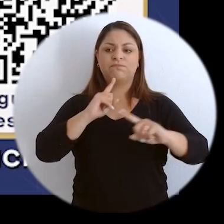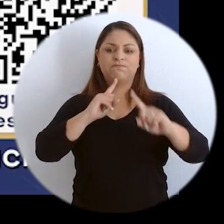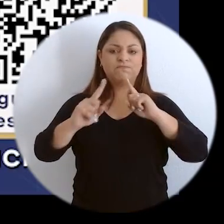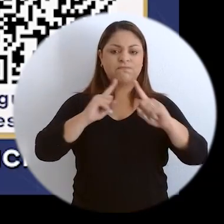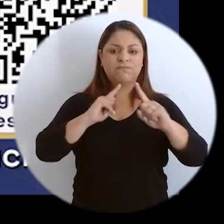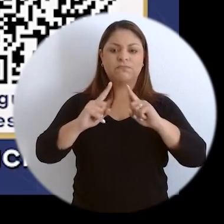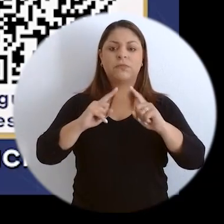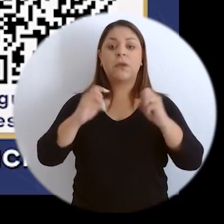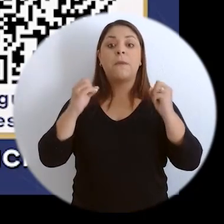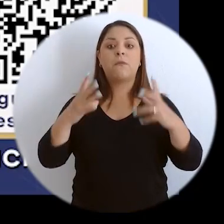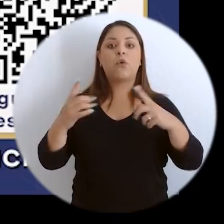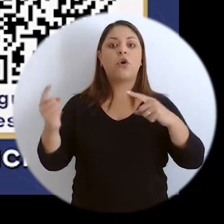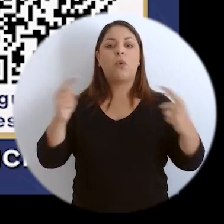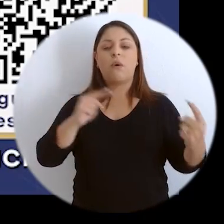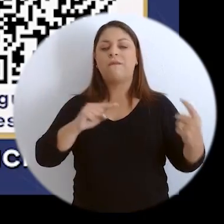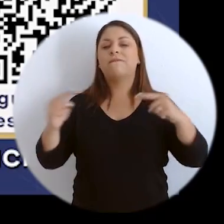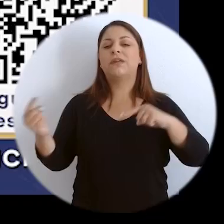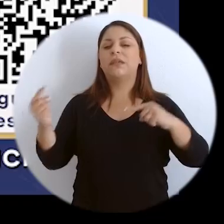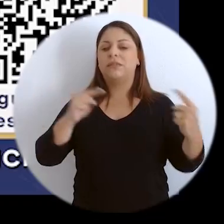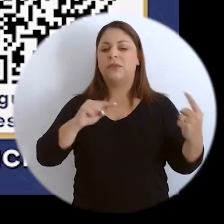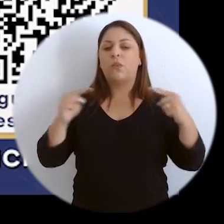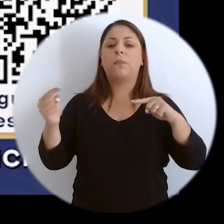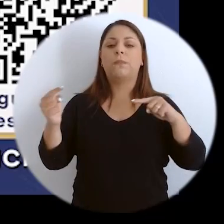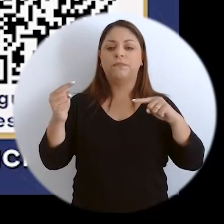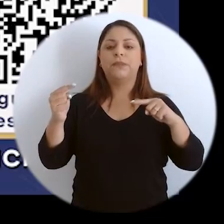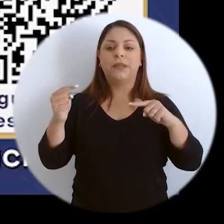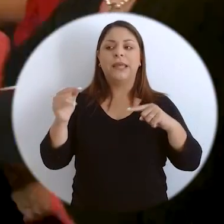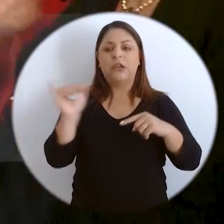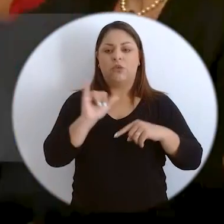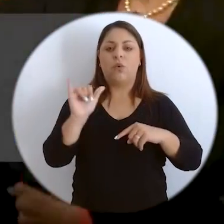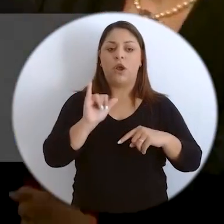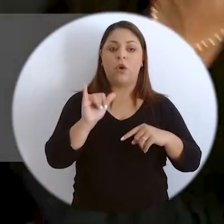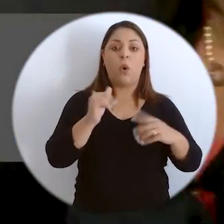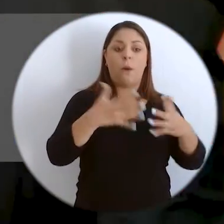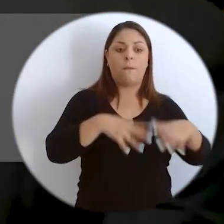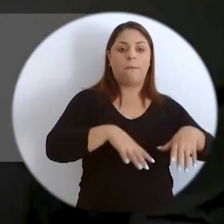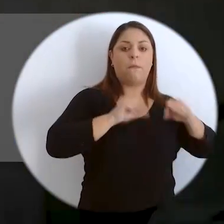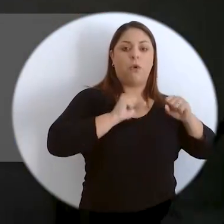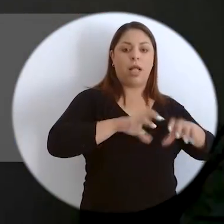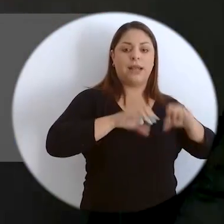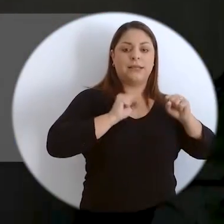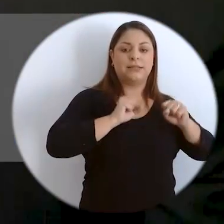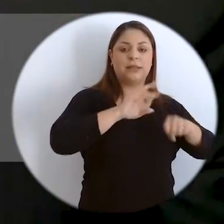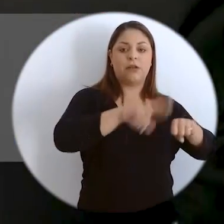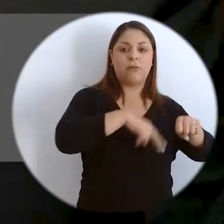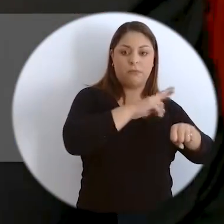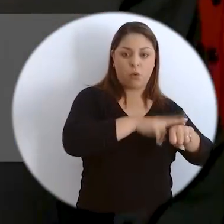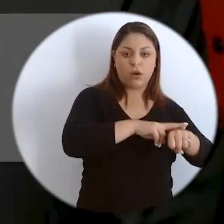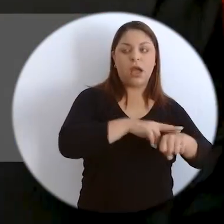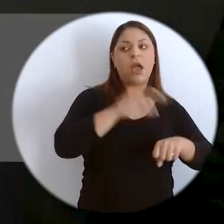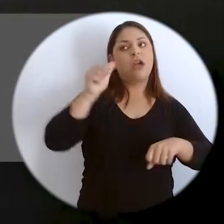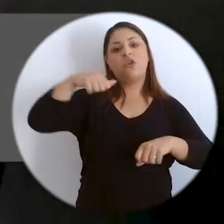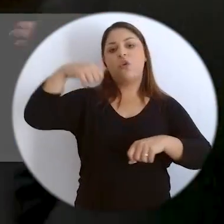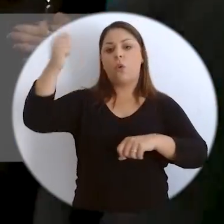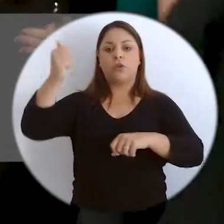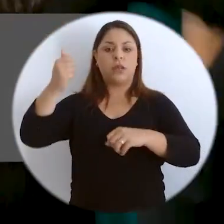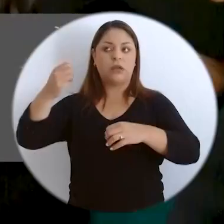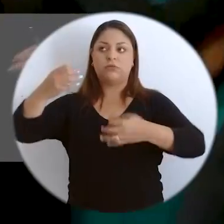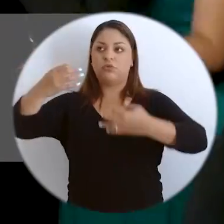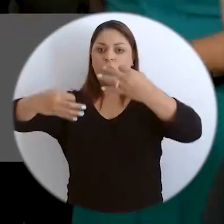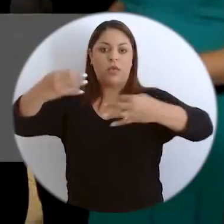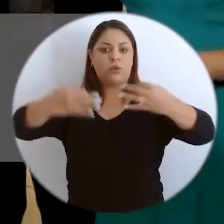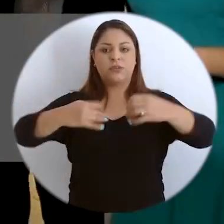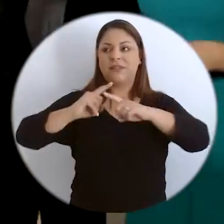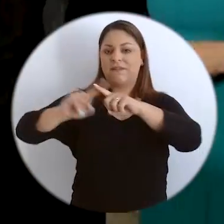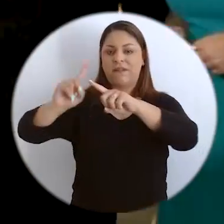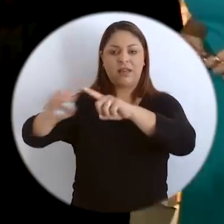con instancias o instituciones autónomas y de otra naturaleza jurídica. Esto ha implantado un diálogo